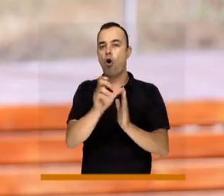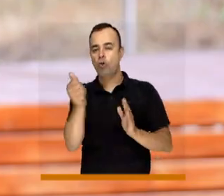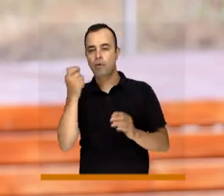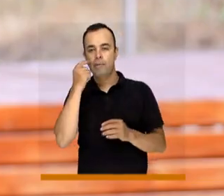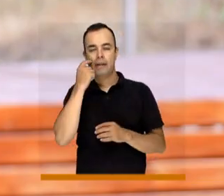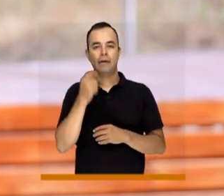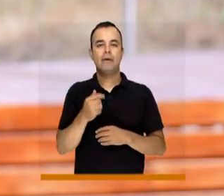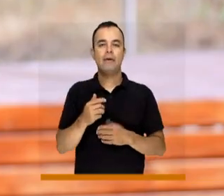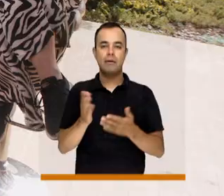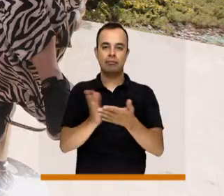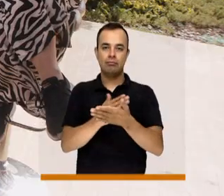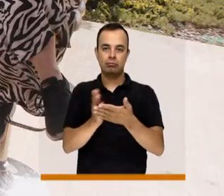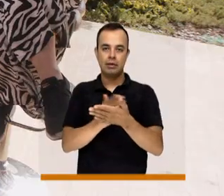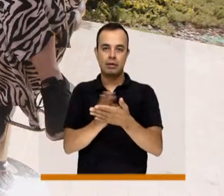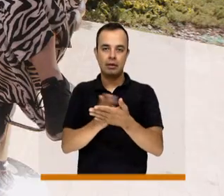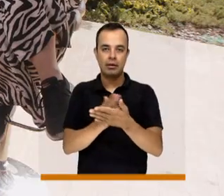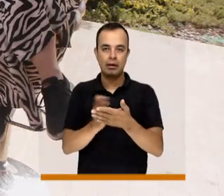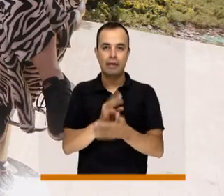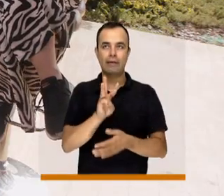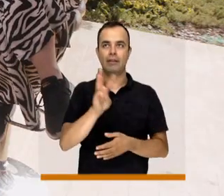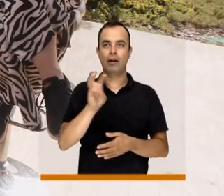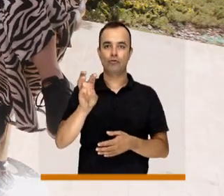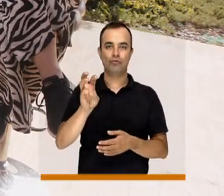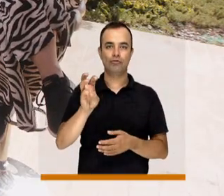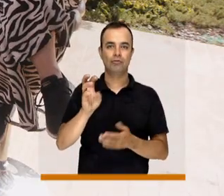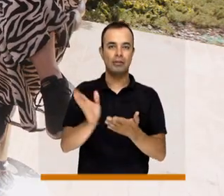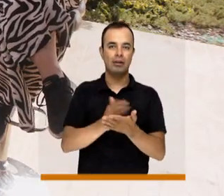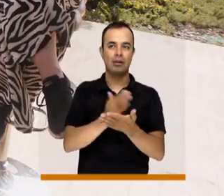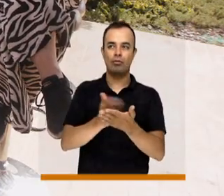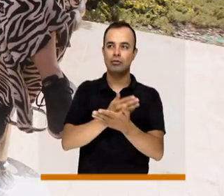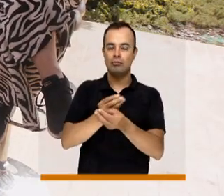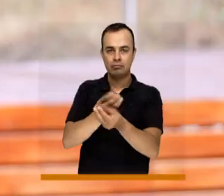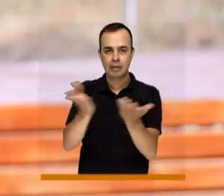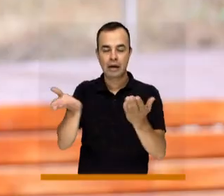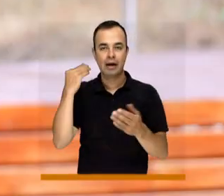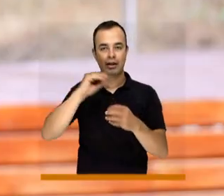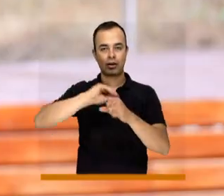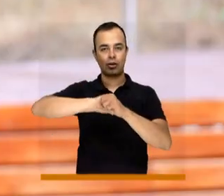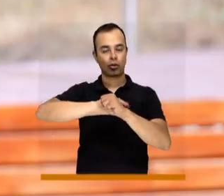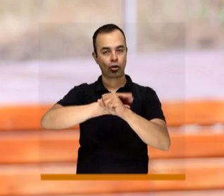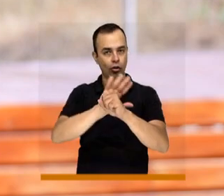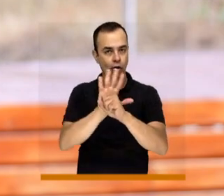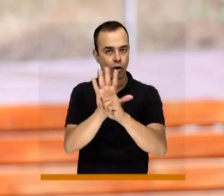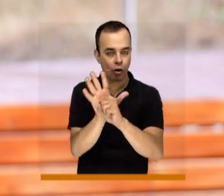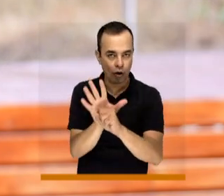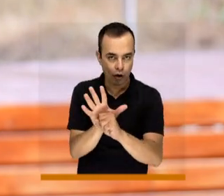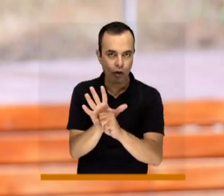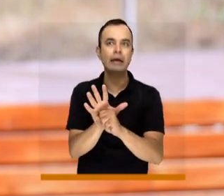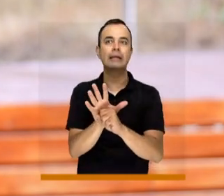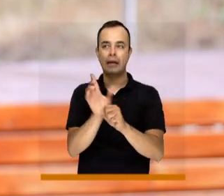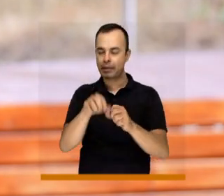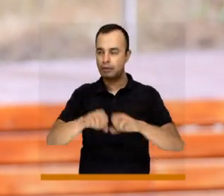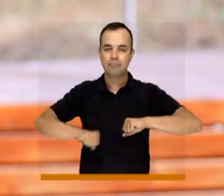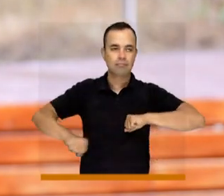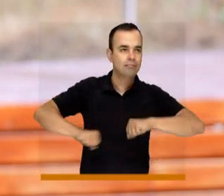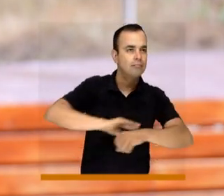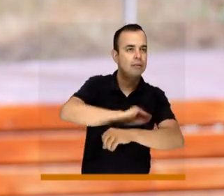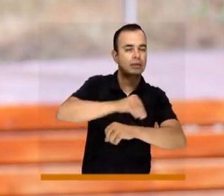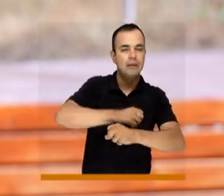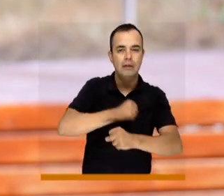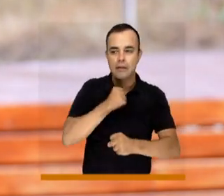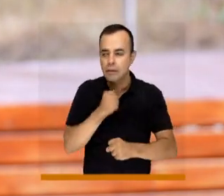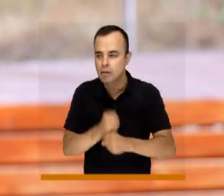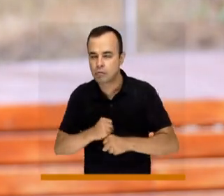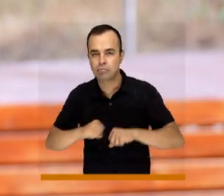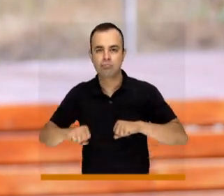en cuenta: 38 mil visitantes el año pasado. En pandemia también decíamos, pues, sitio único de acceso. Contémosle un